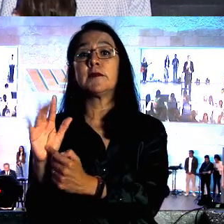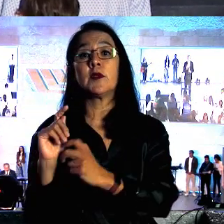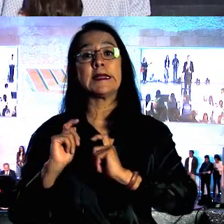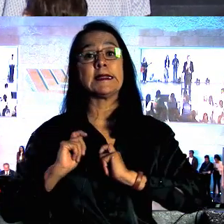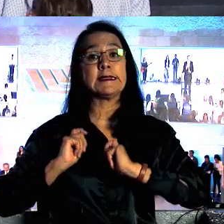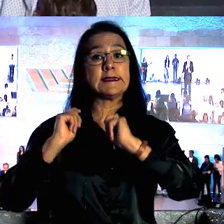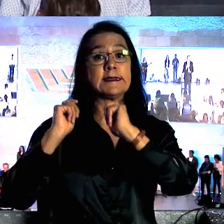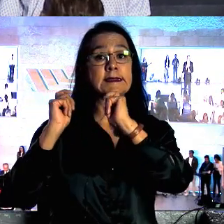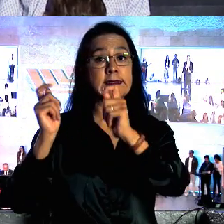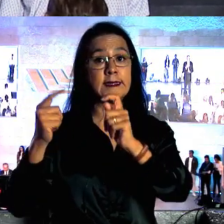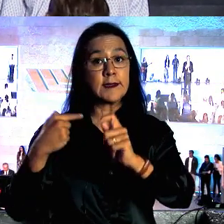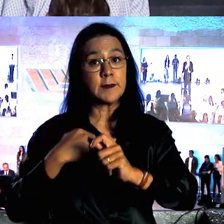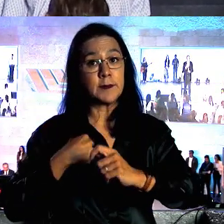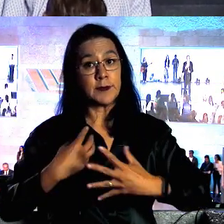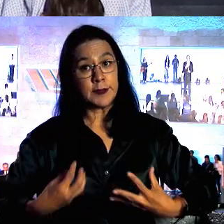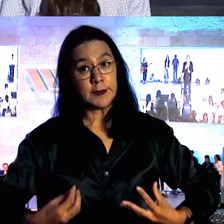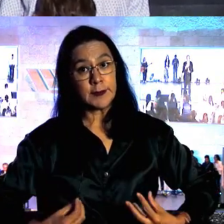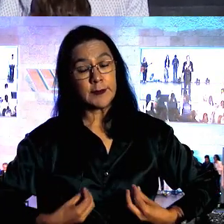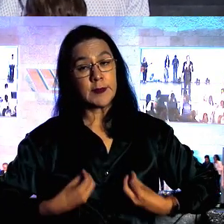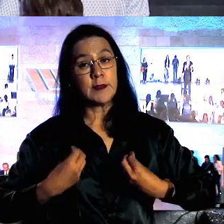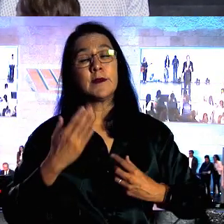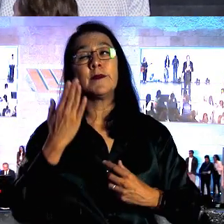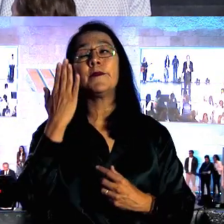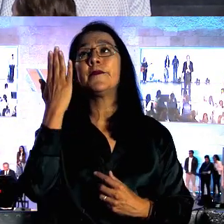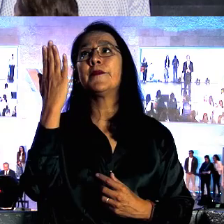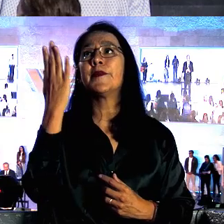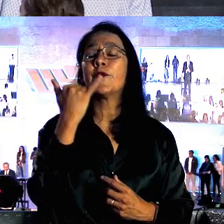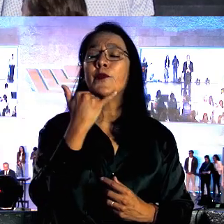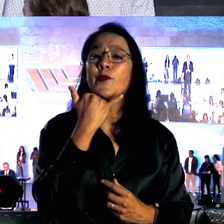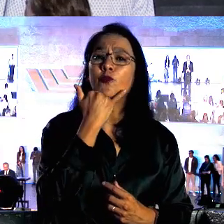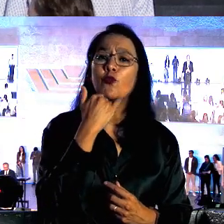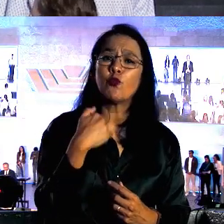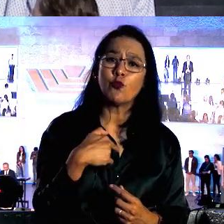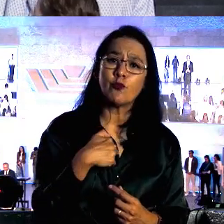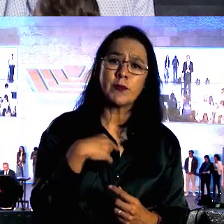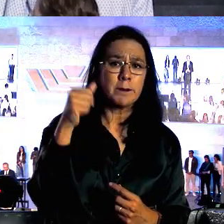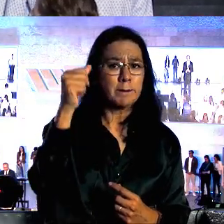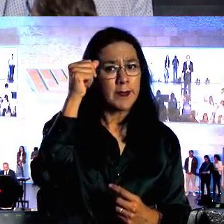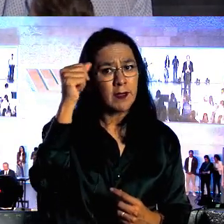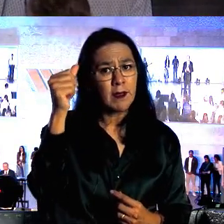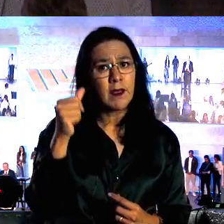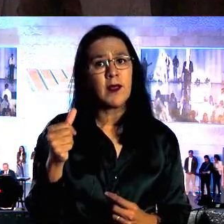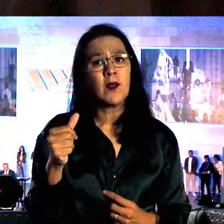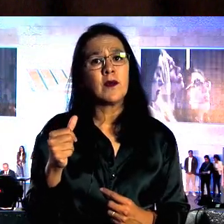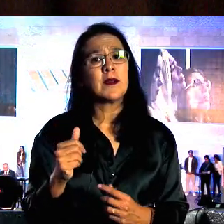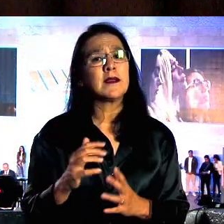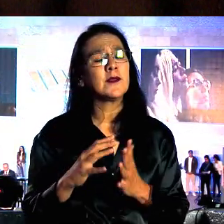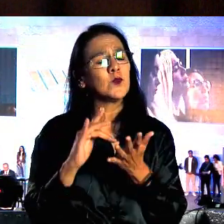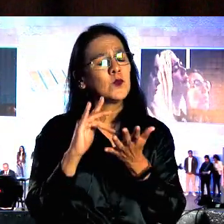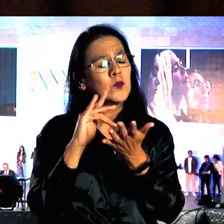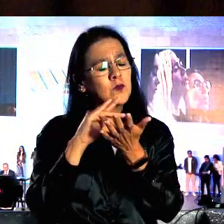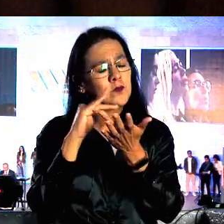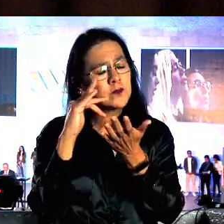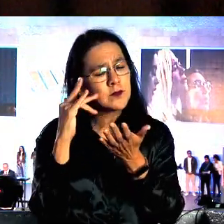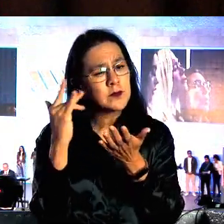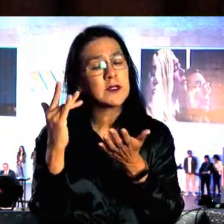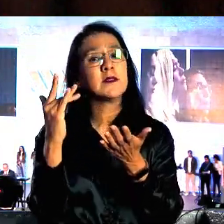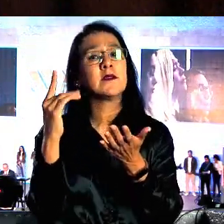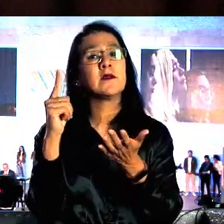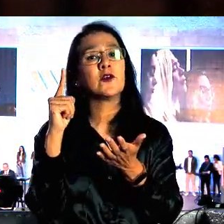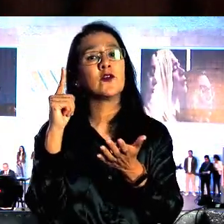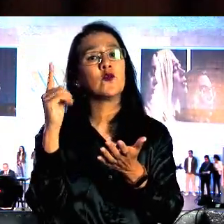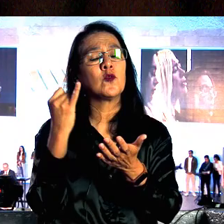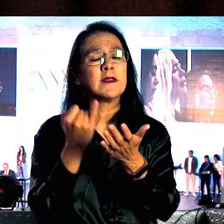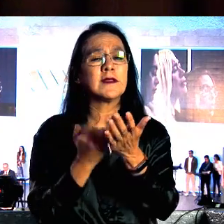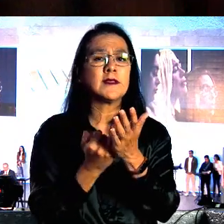entrego mi vida te pido perdón por mis pecados y te agradezco que tú